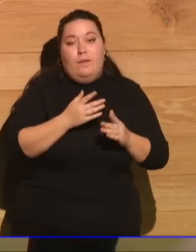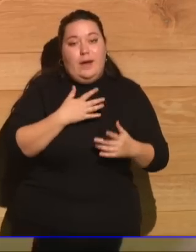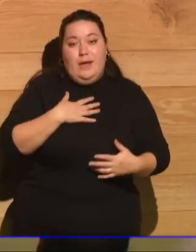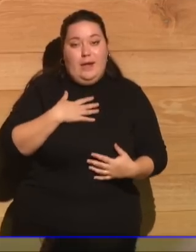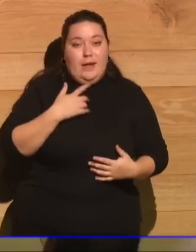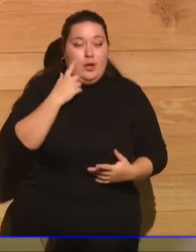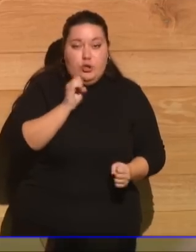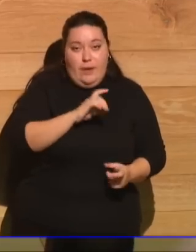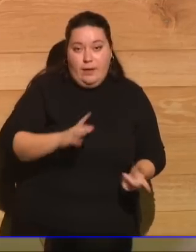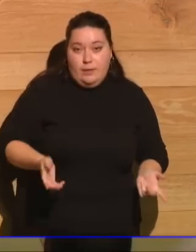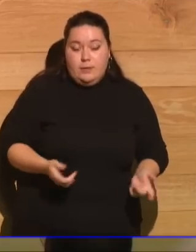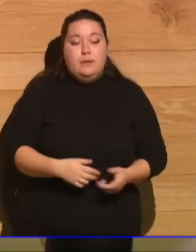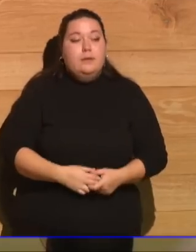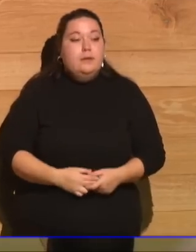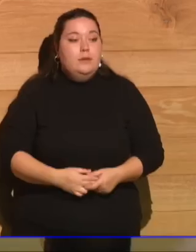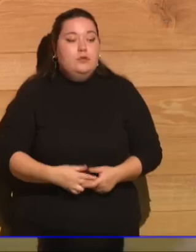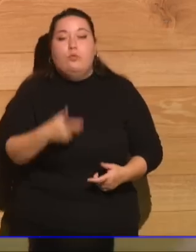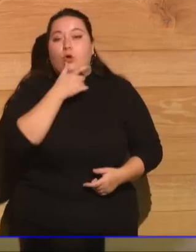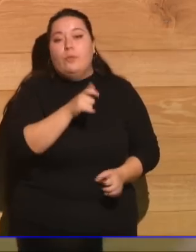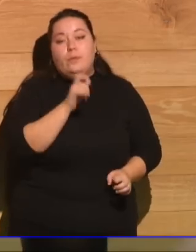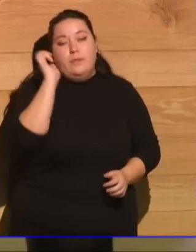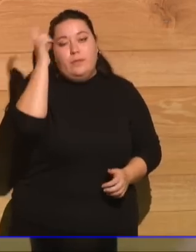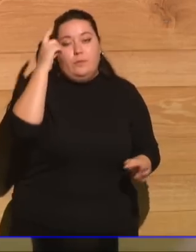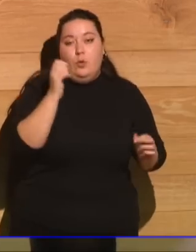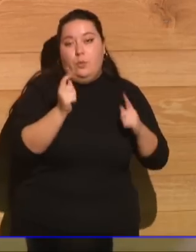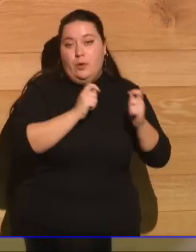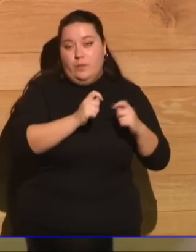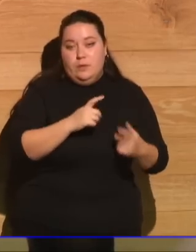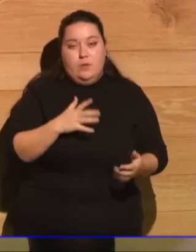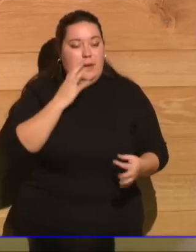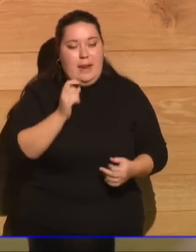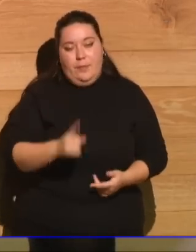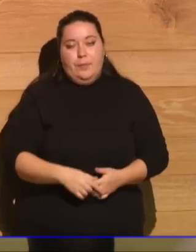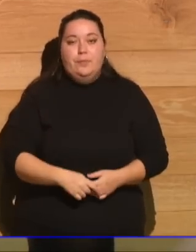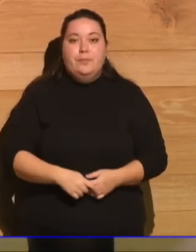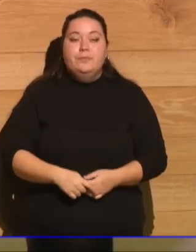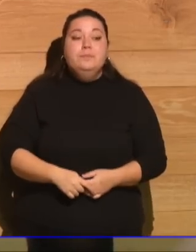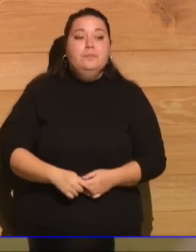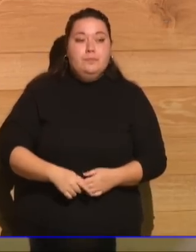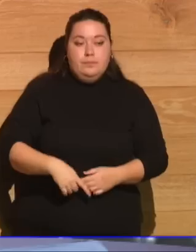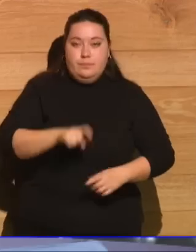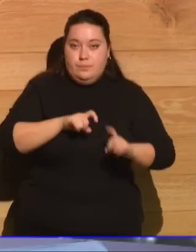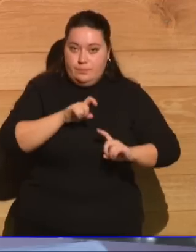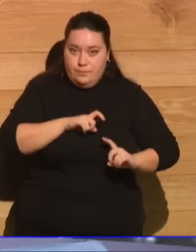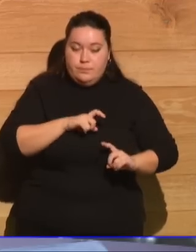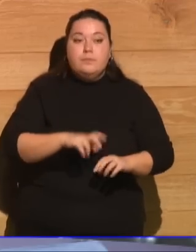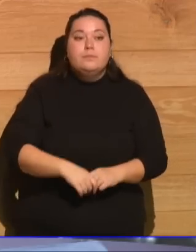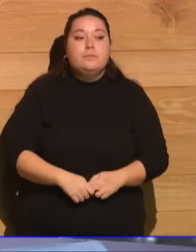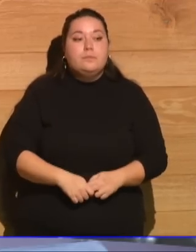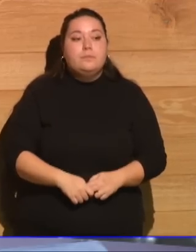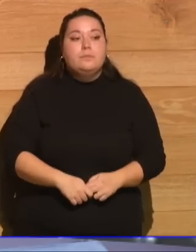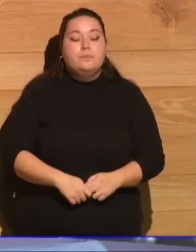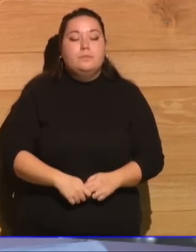esta película. Es un término más periodístico que real, una vez más. Pero bueno, volvemos a todo esto. Y entonces